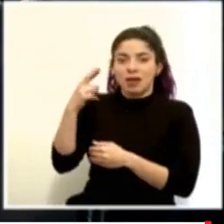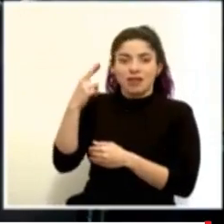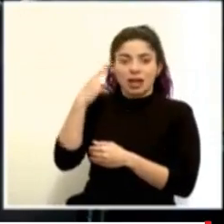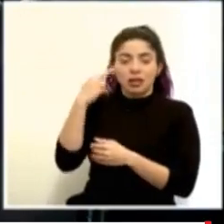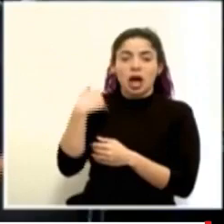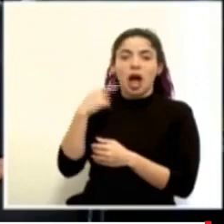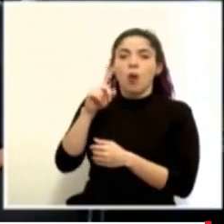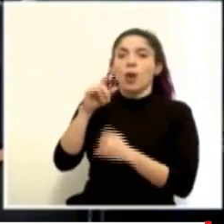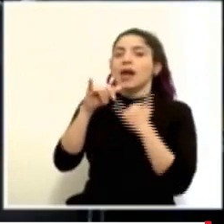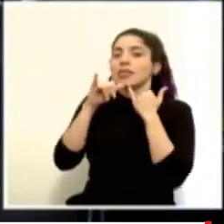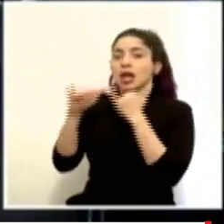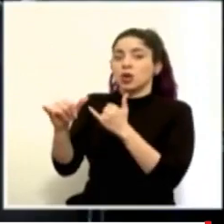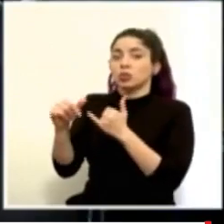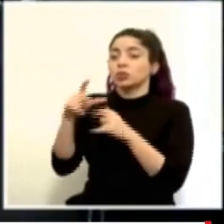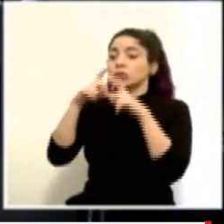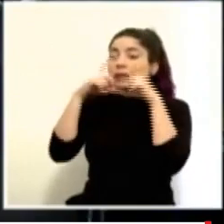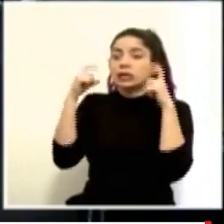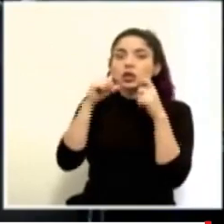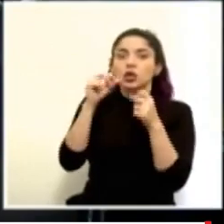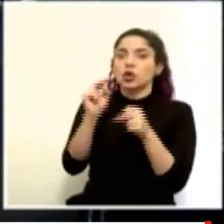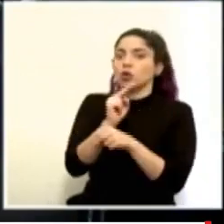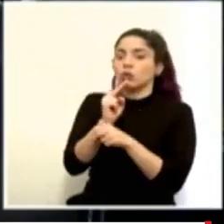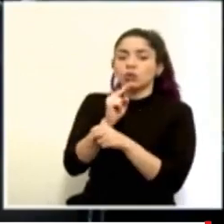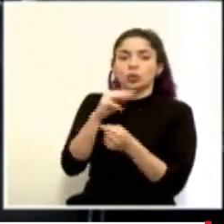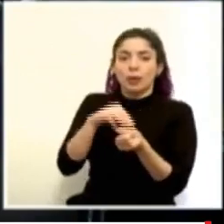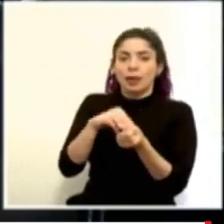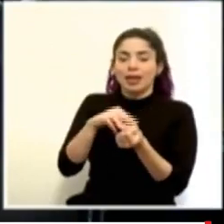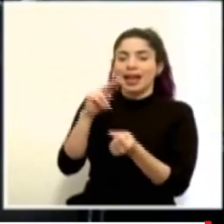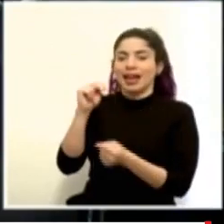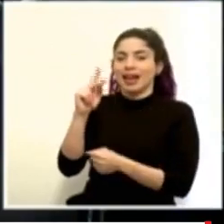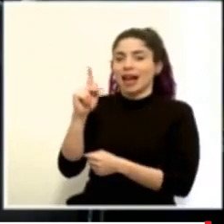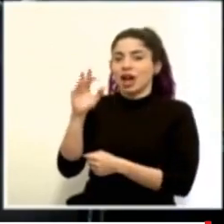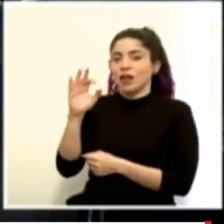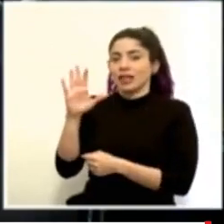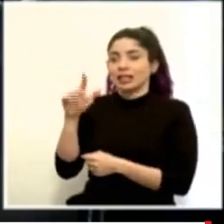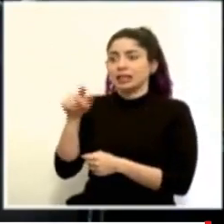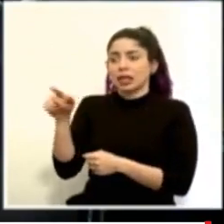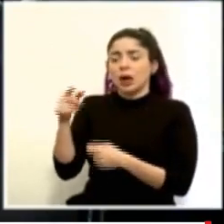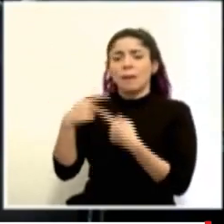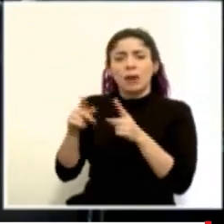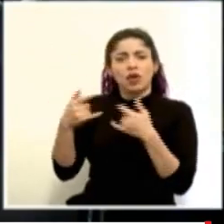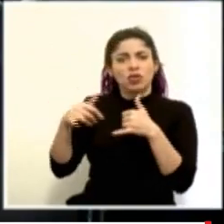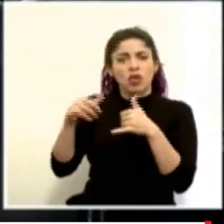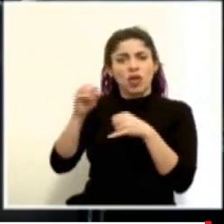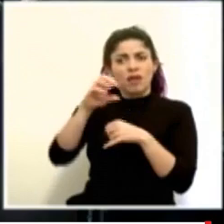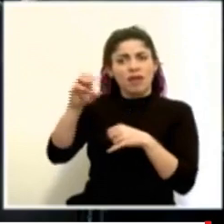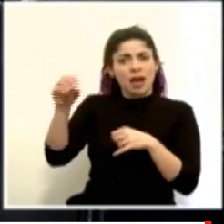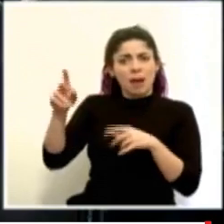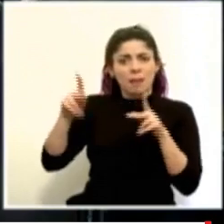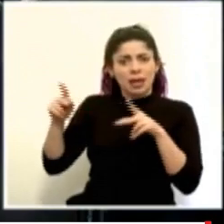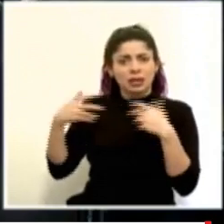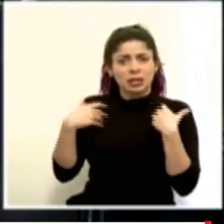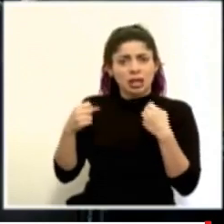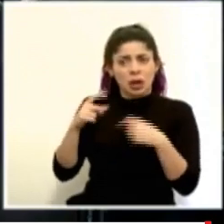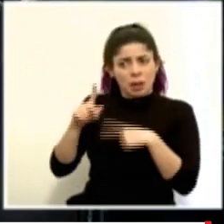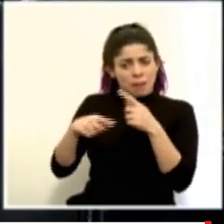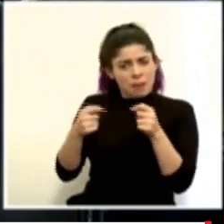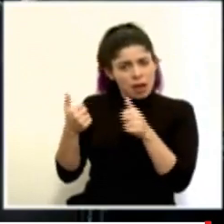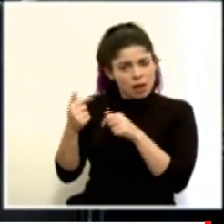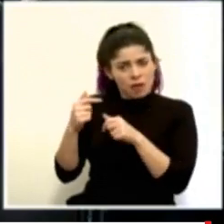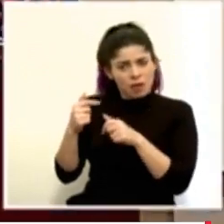tiene esta indicación de que no son de uso médico las NK95, pero estas todavía siguen repartiéndose al personal de salud. ¿Las van a